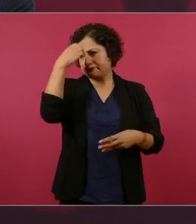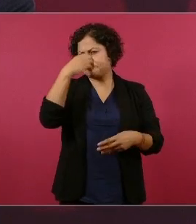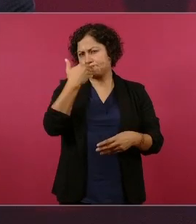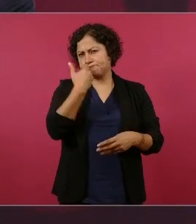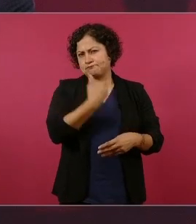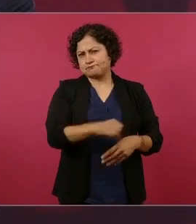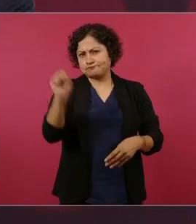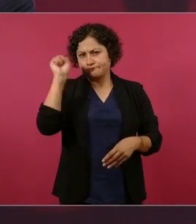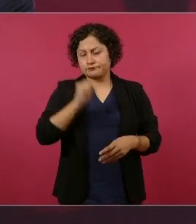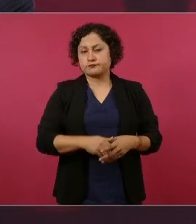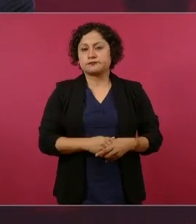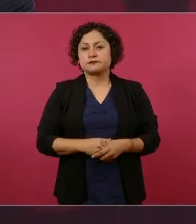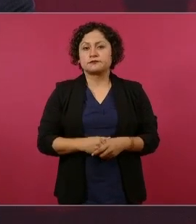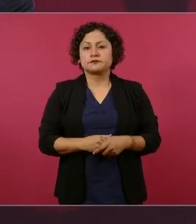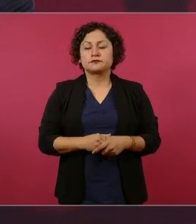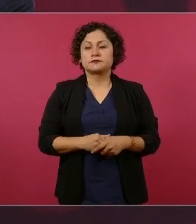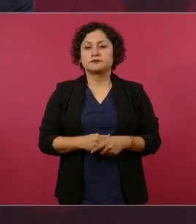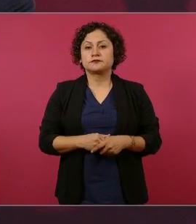La